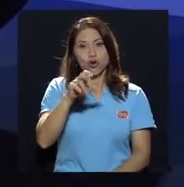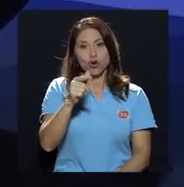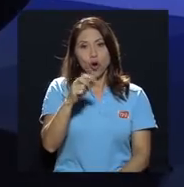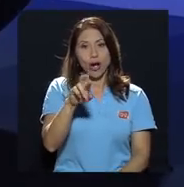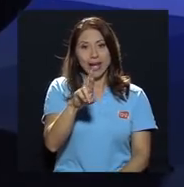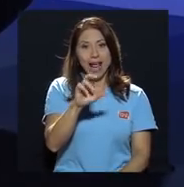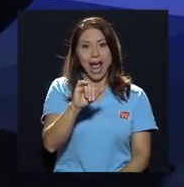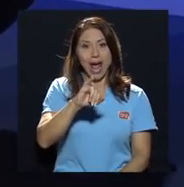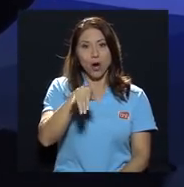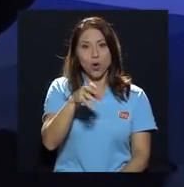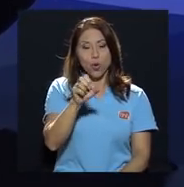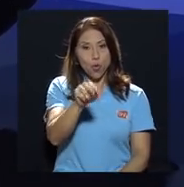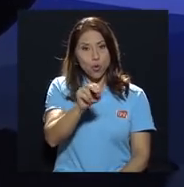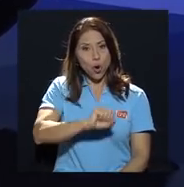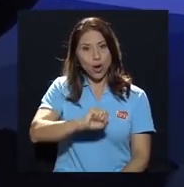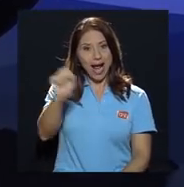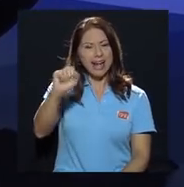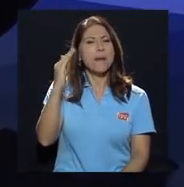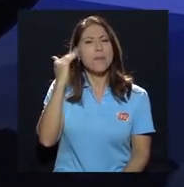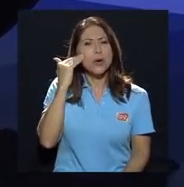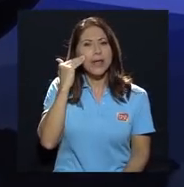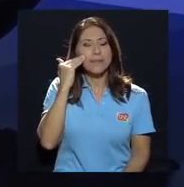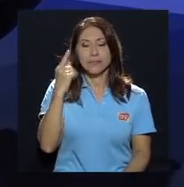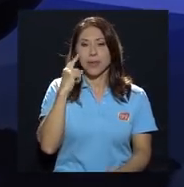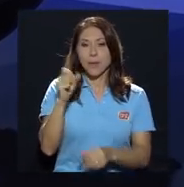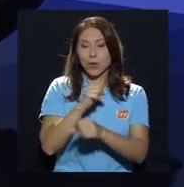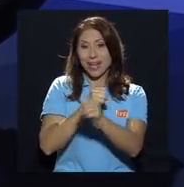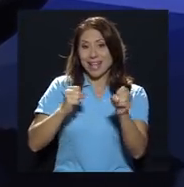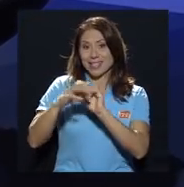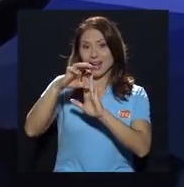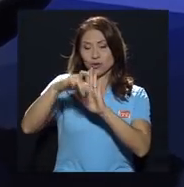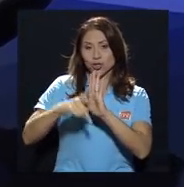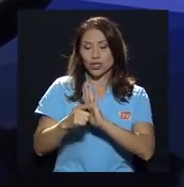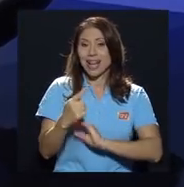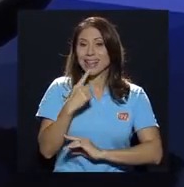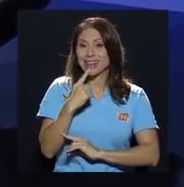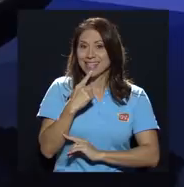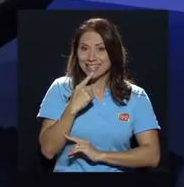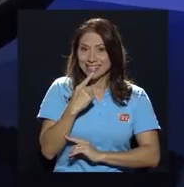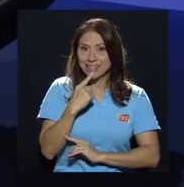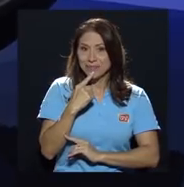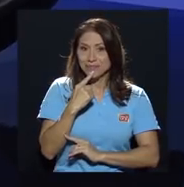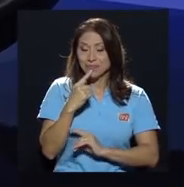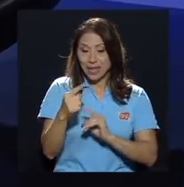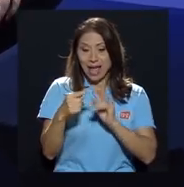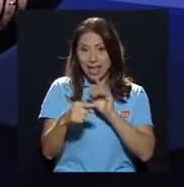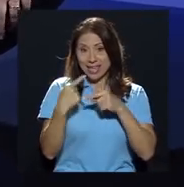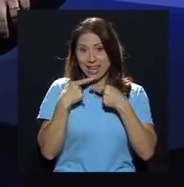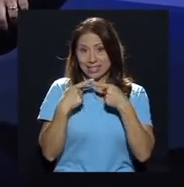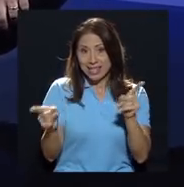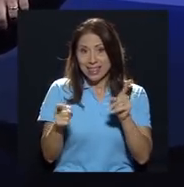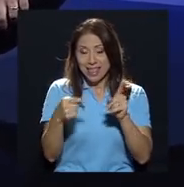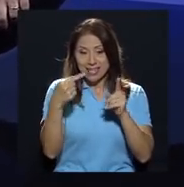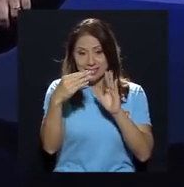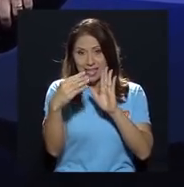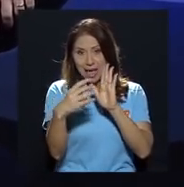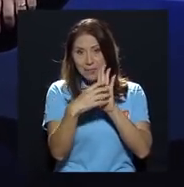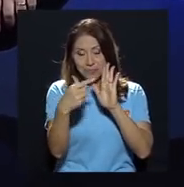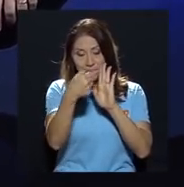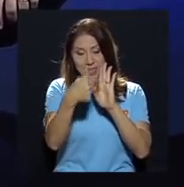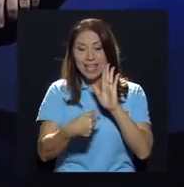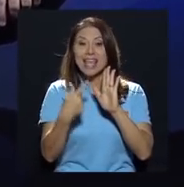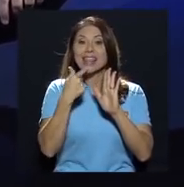róger aún lo gana porque porque la sala constitucional dice en esa sentencia que